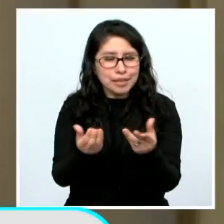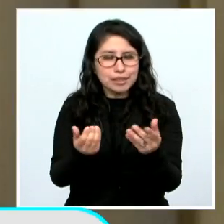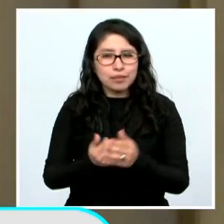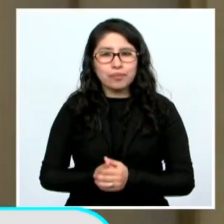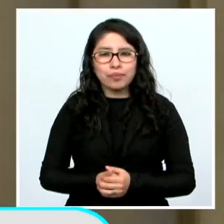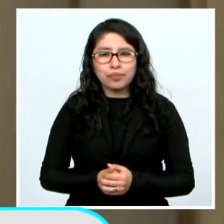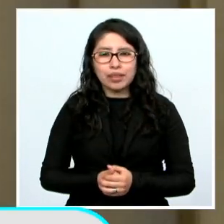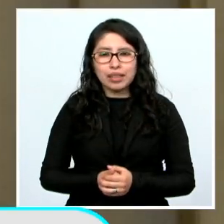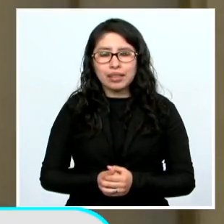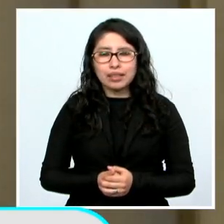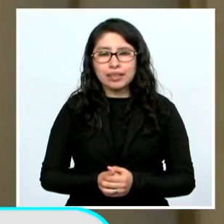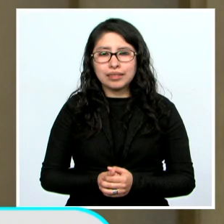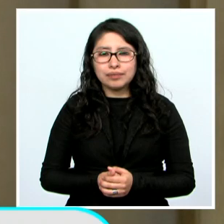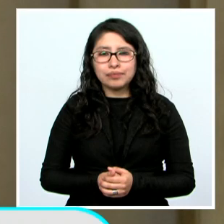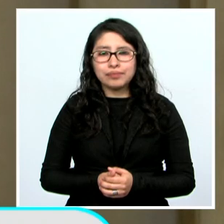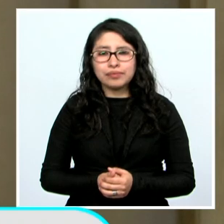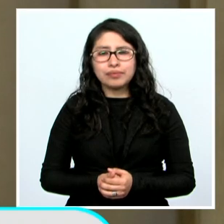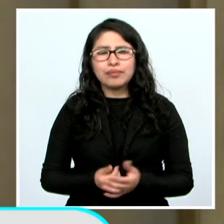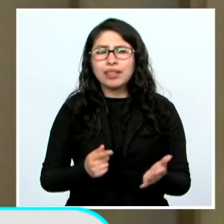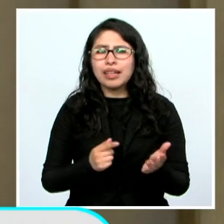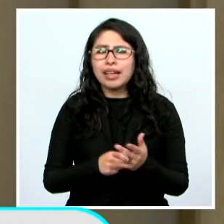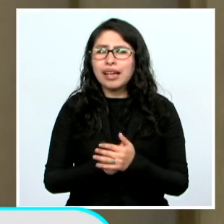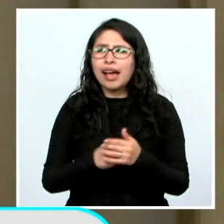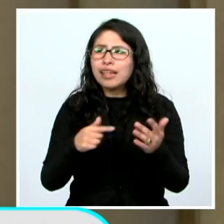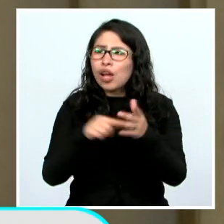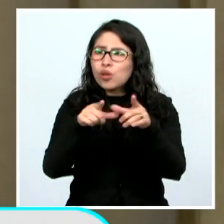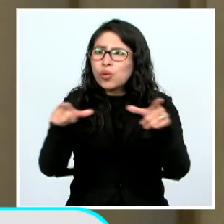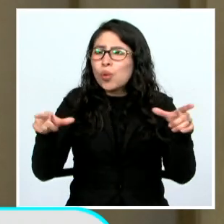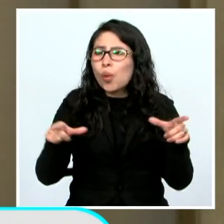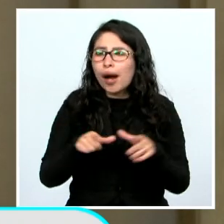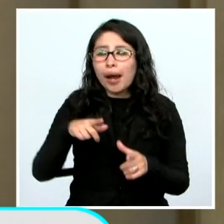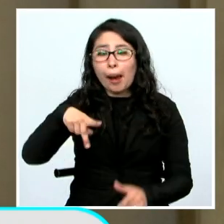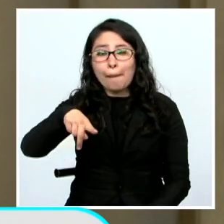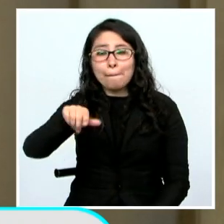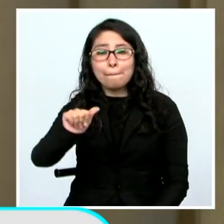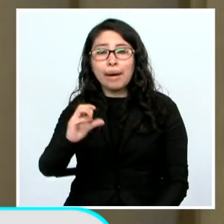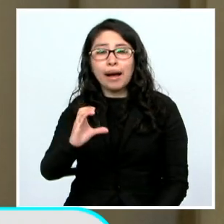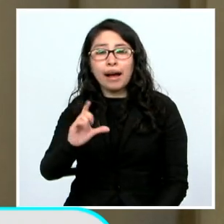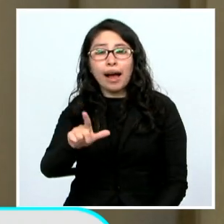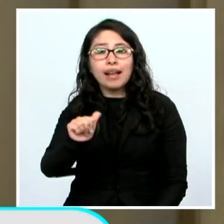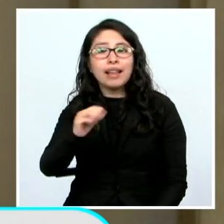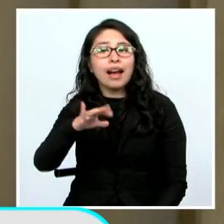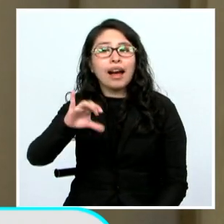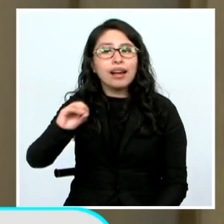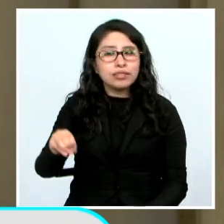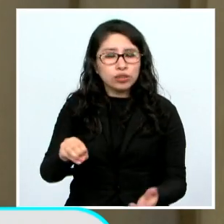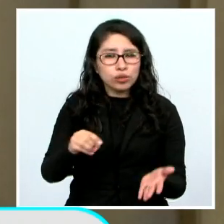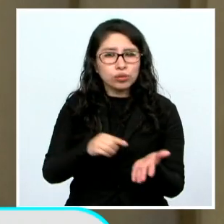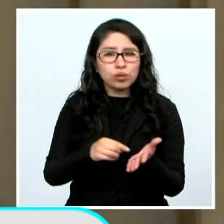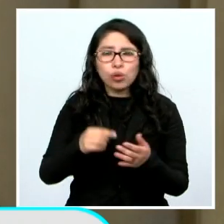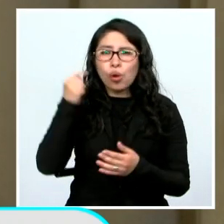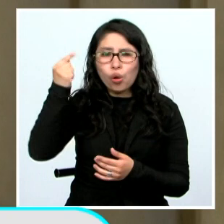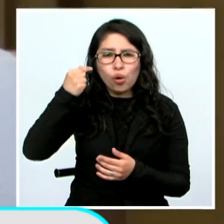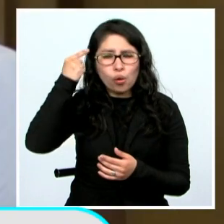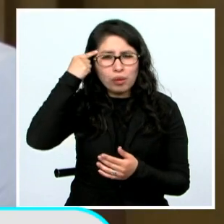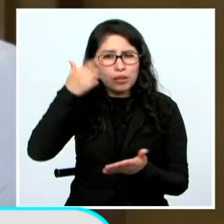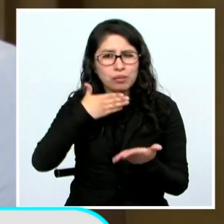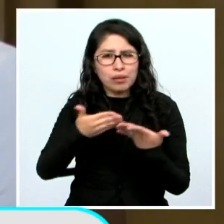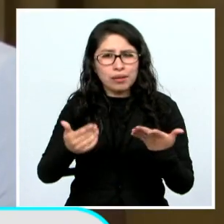de la vida pública de una persona. El Palacio de Gobierno, presidenta, ¿pesa en la salud y en la vida de las personas?